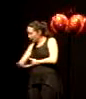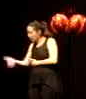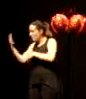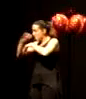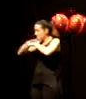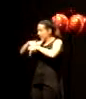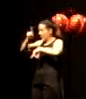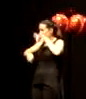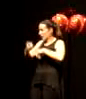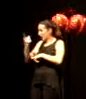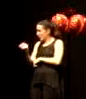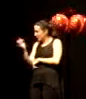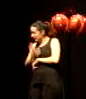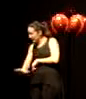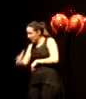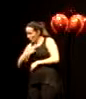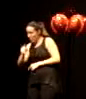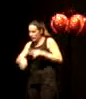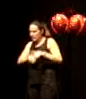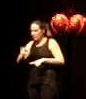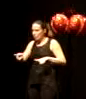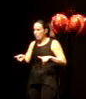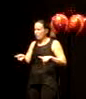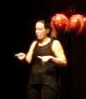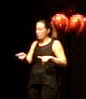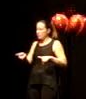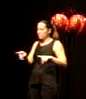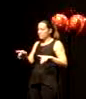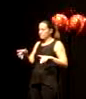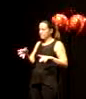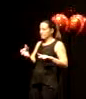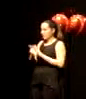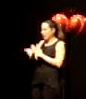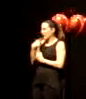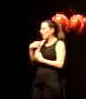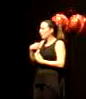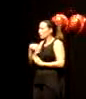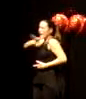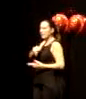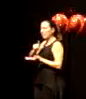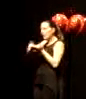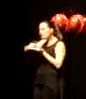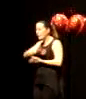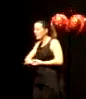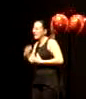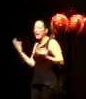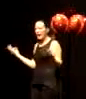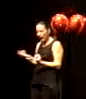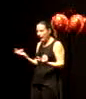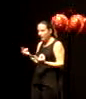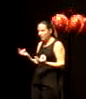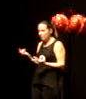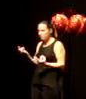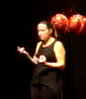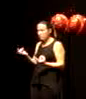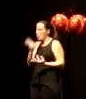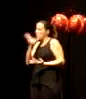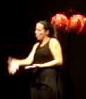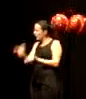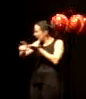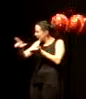en las necesidades vitales de los niños? Es que estamos entendiendo por literatura infantil. Y la primera pregunta que yo me haría es, ¿por qué